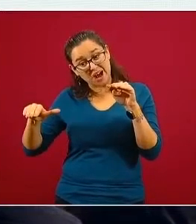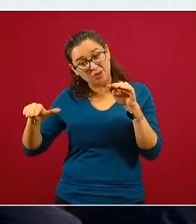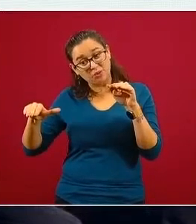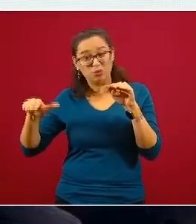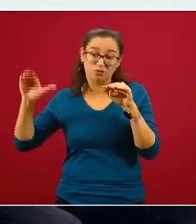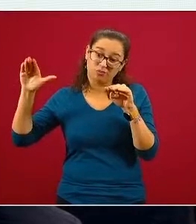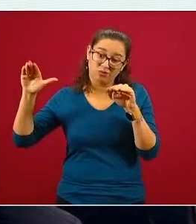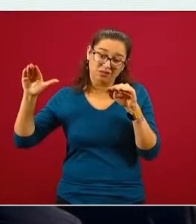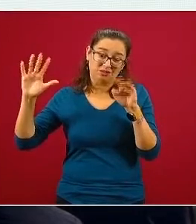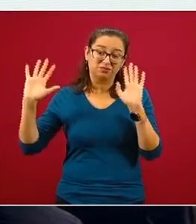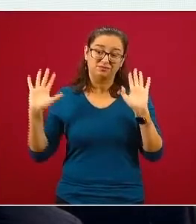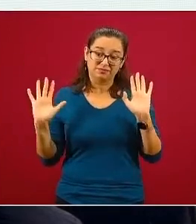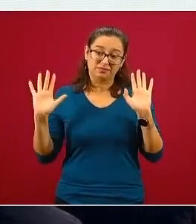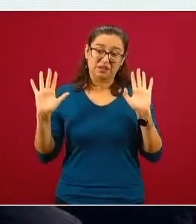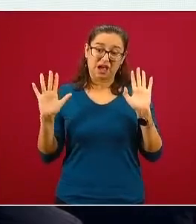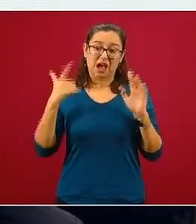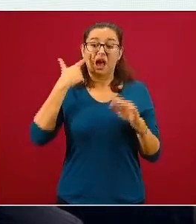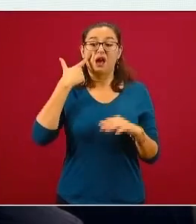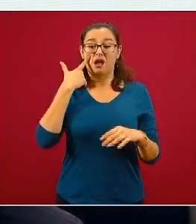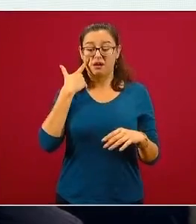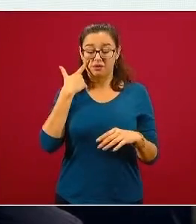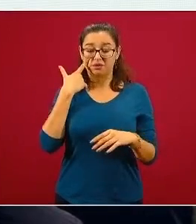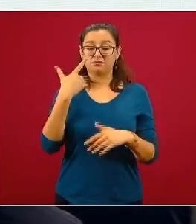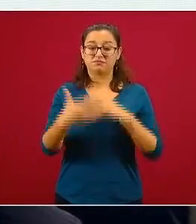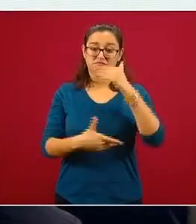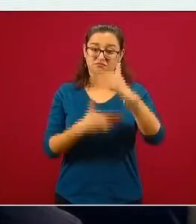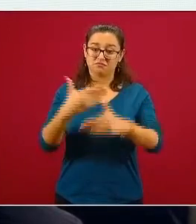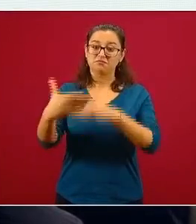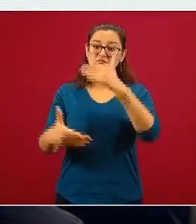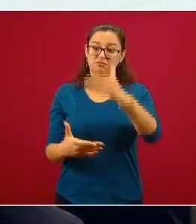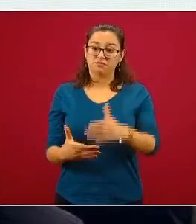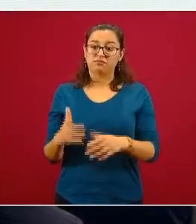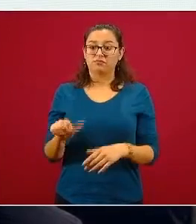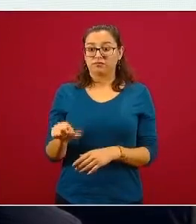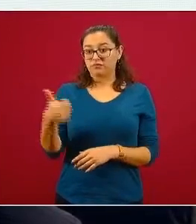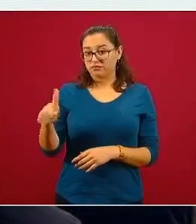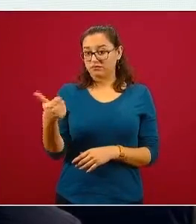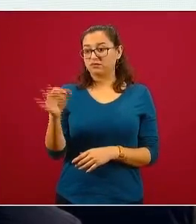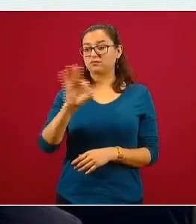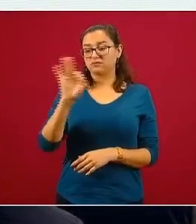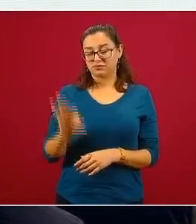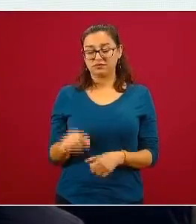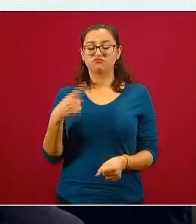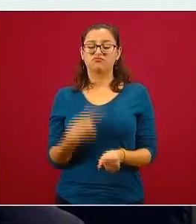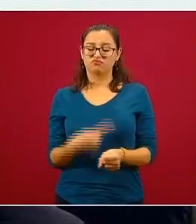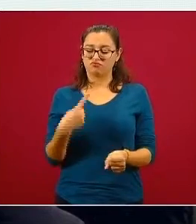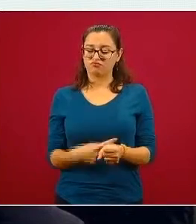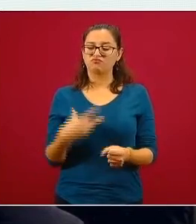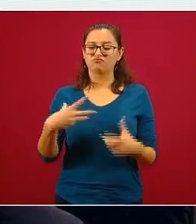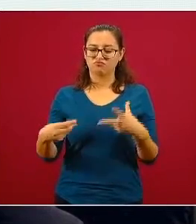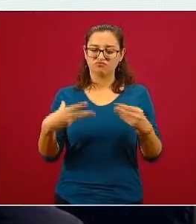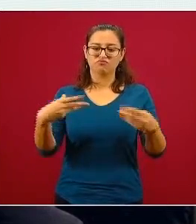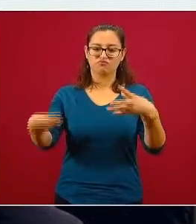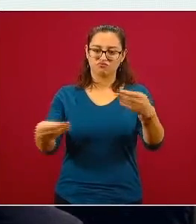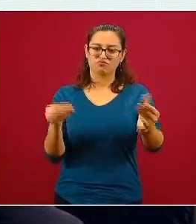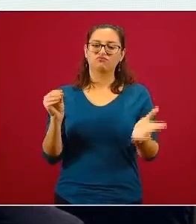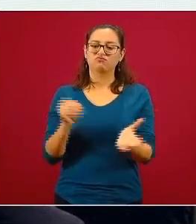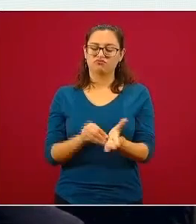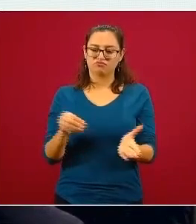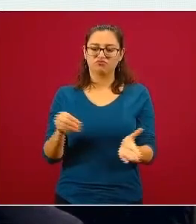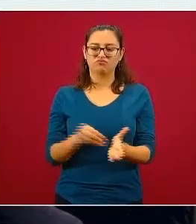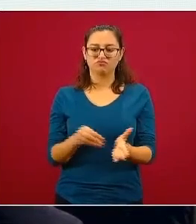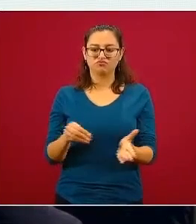una actividad descendente franca. Veamos que el porcentaje de casos activos es del 11% todavía, lo que quiere decir que tenemos una